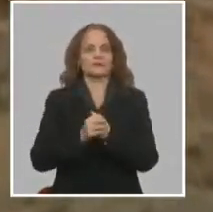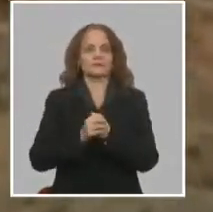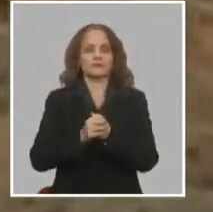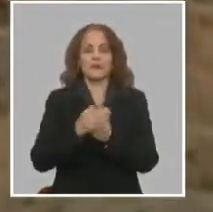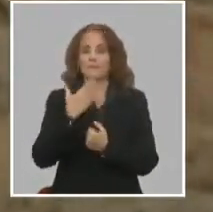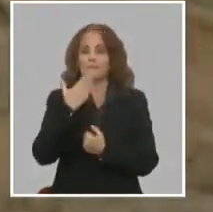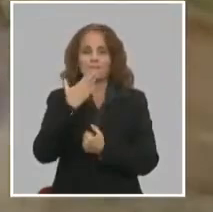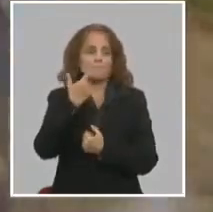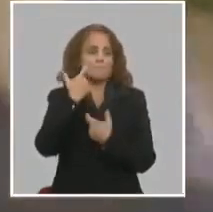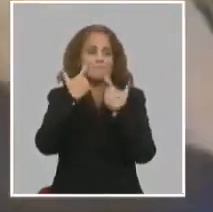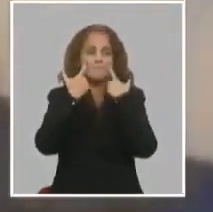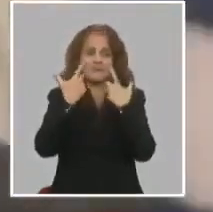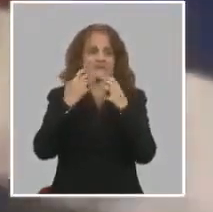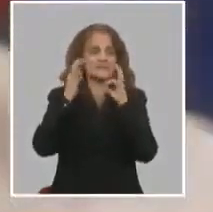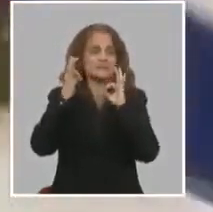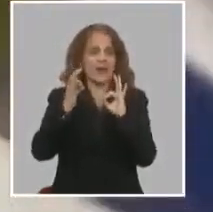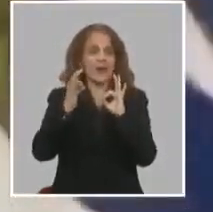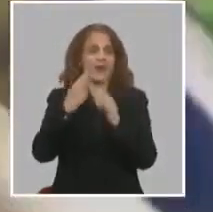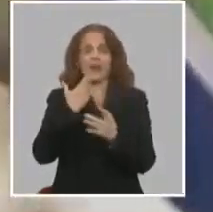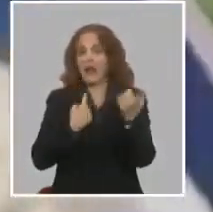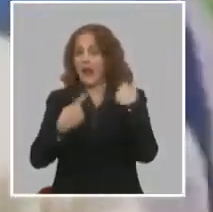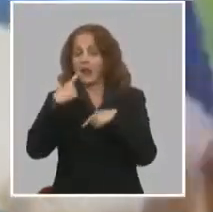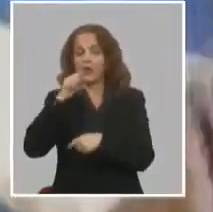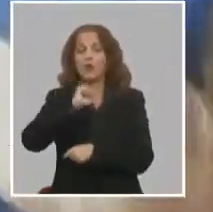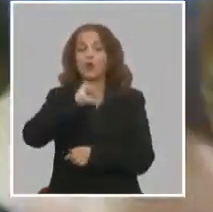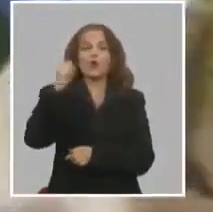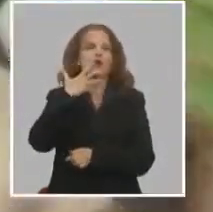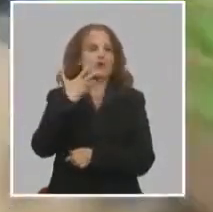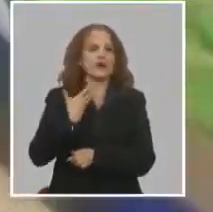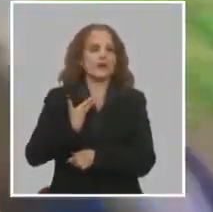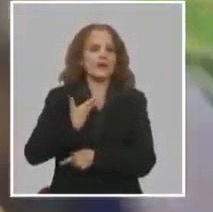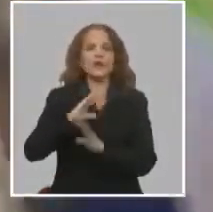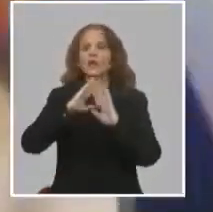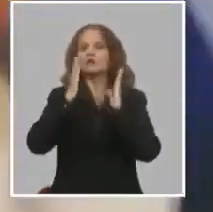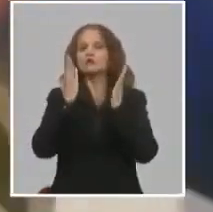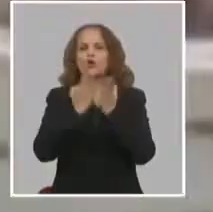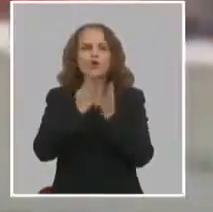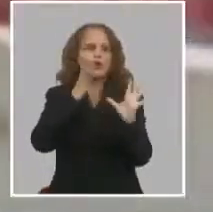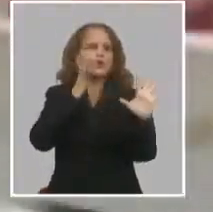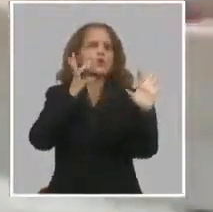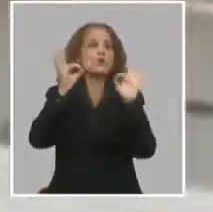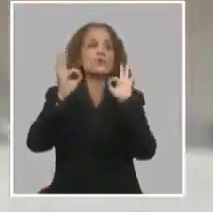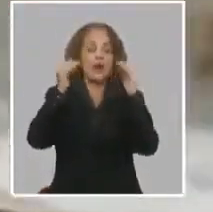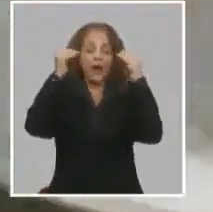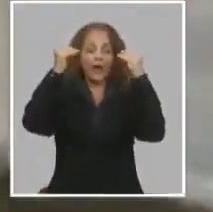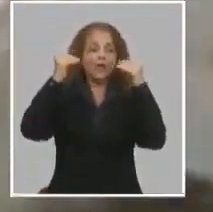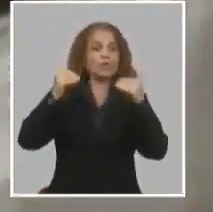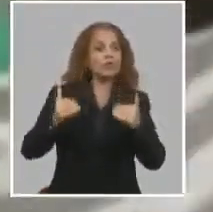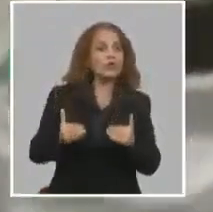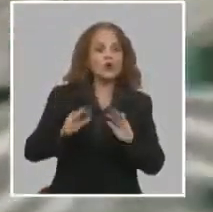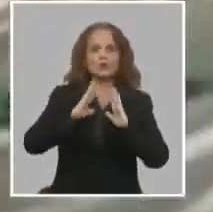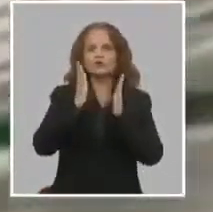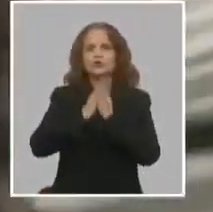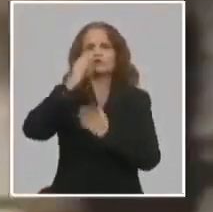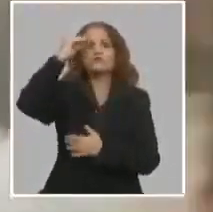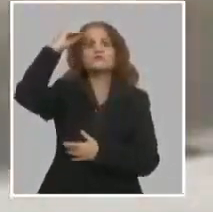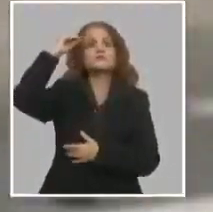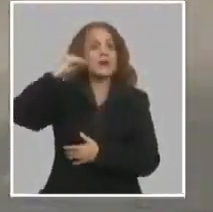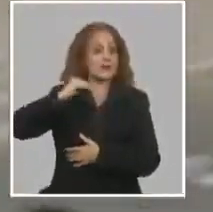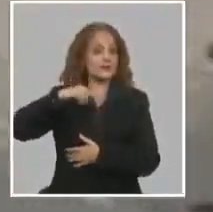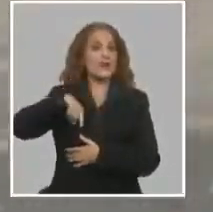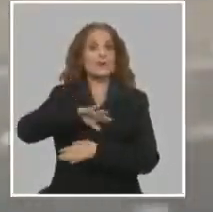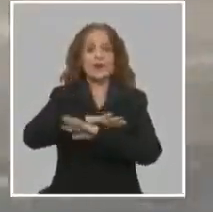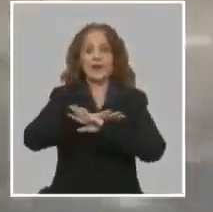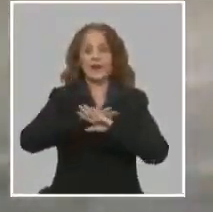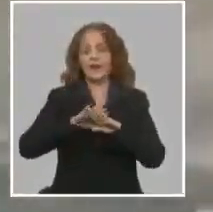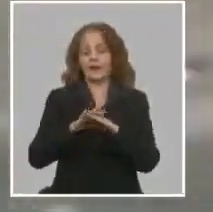que tuvimos de esa experiencia fue la bioseguridad y los conocimientos adquiridos, que sabíamos que en algún